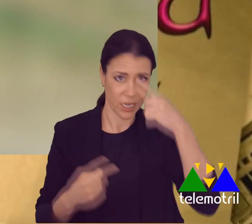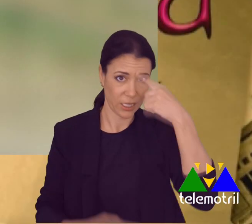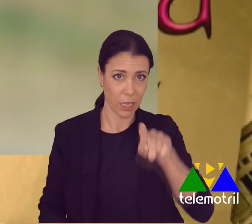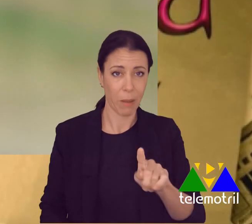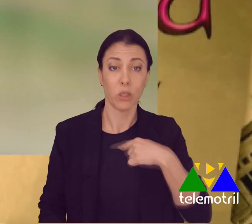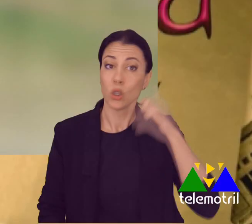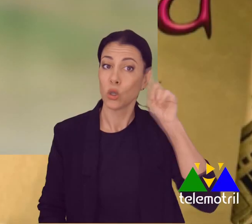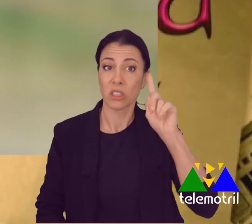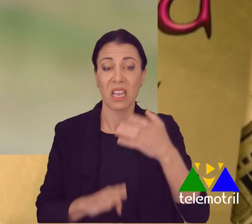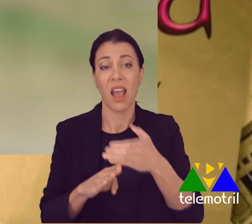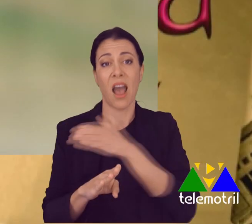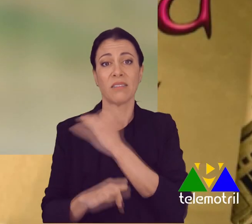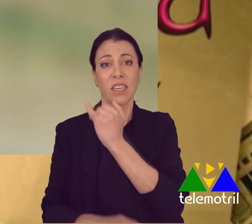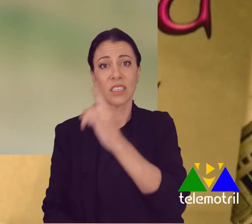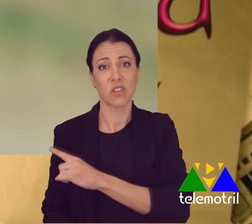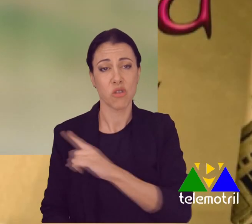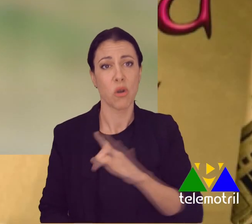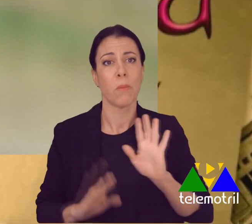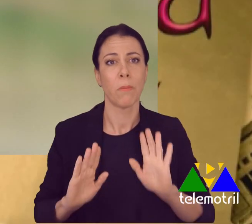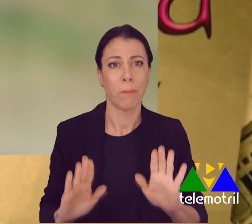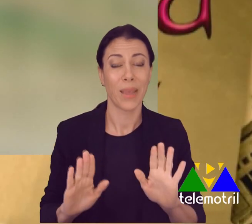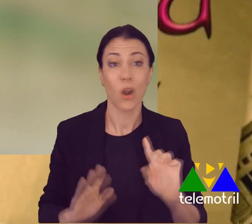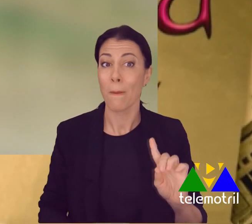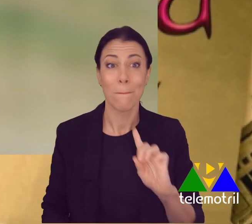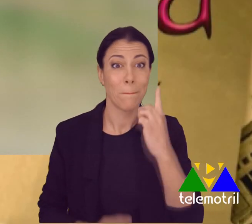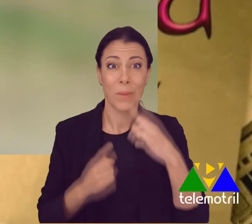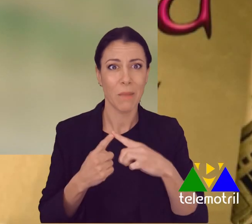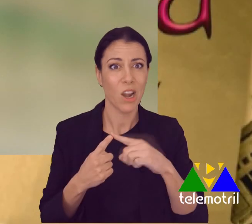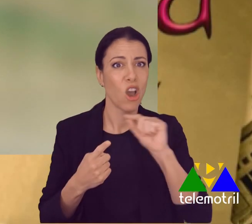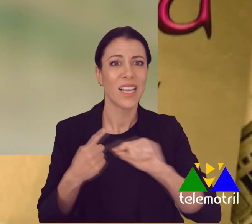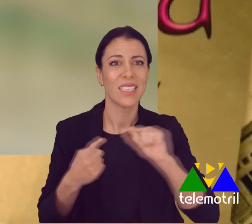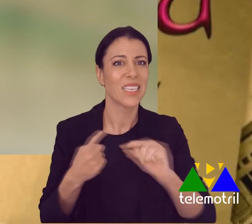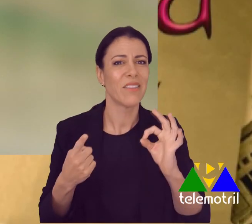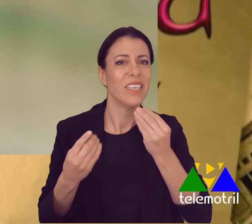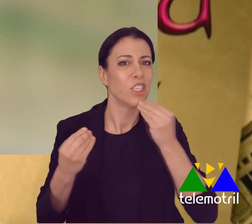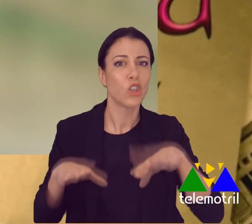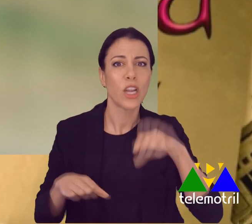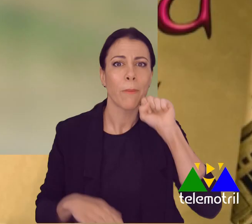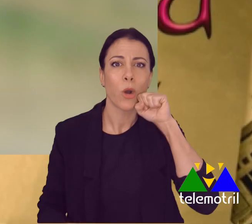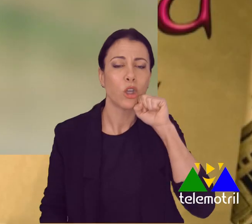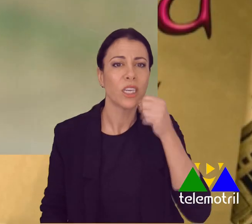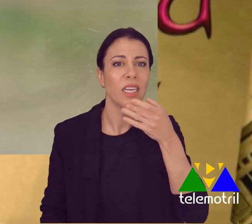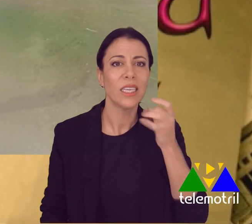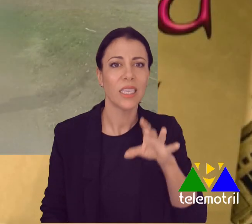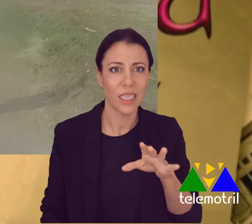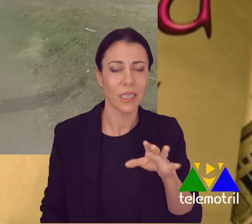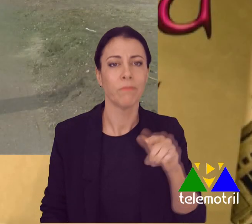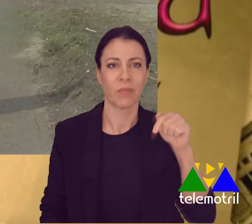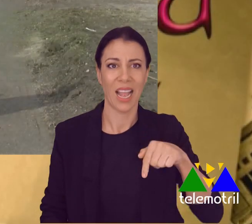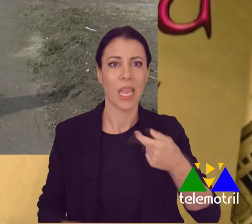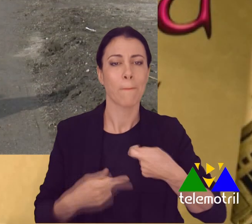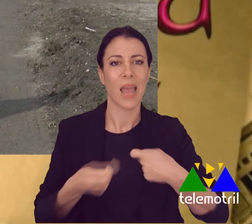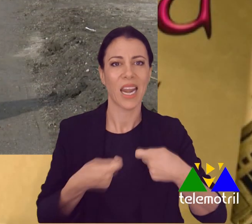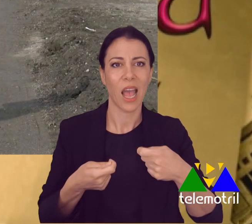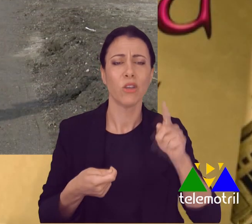hay anteriores, pero el primero que escribe algo sobre la historia de Motril, Tomás de Aquino y